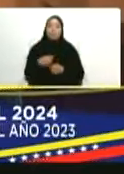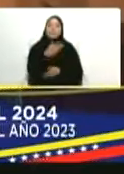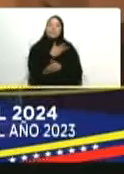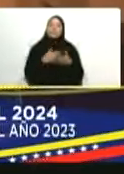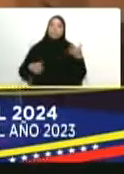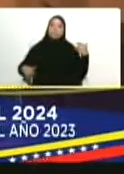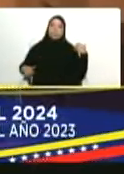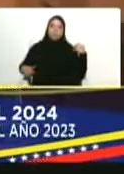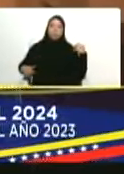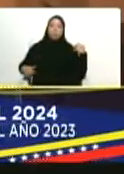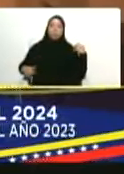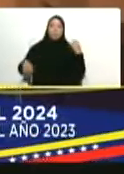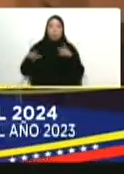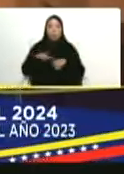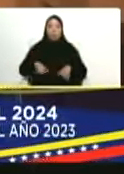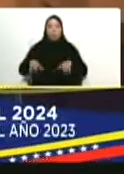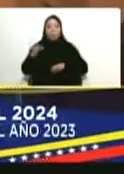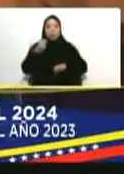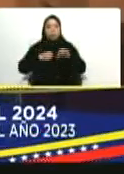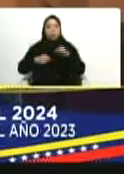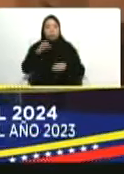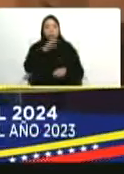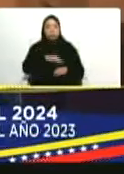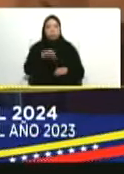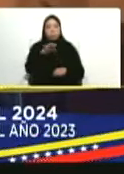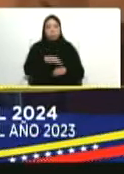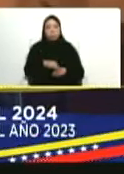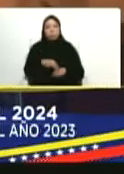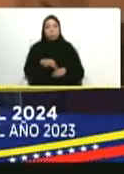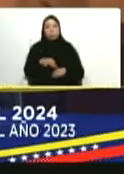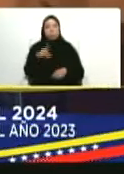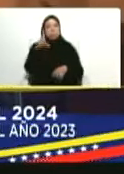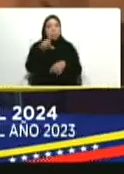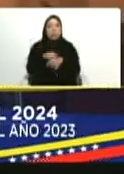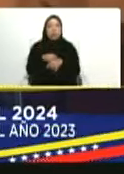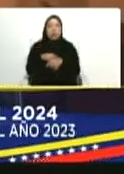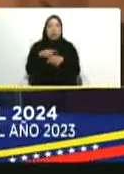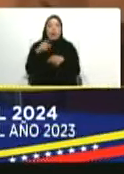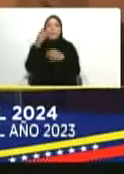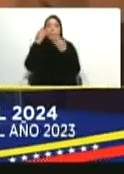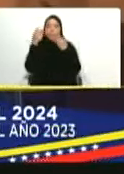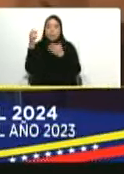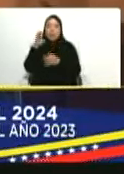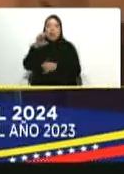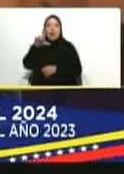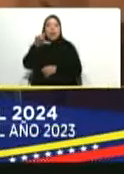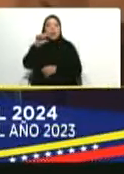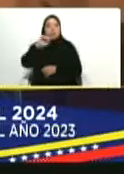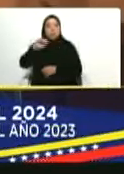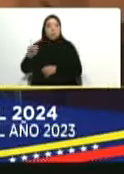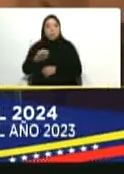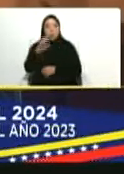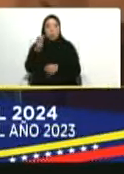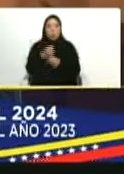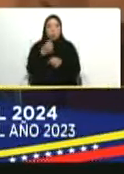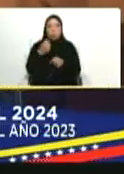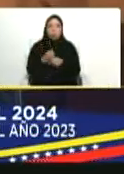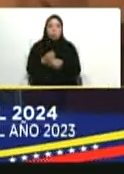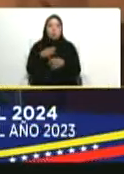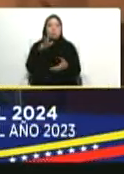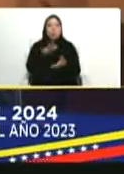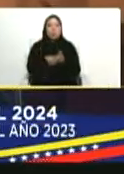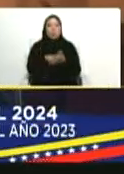presidente de la Sala de Casación Civil, doctora Elsa Gómez, presidenta de la Sala de